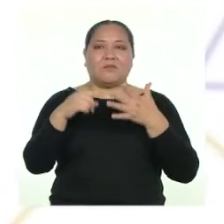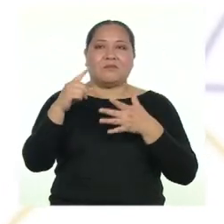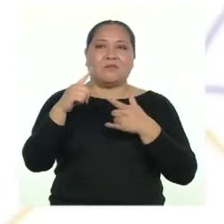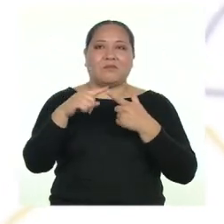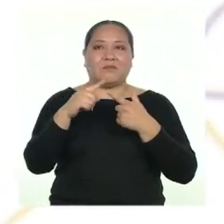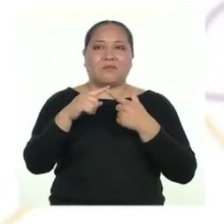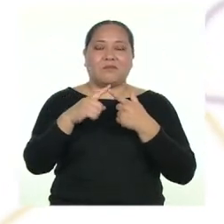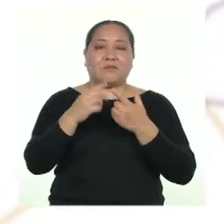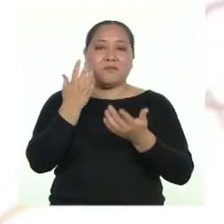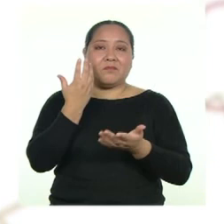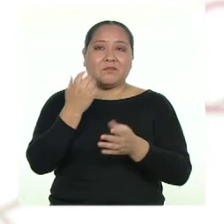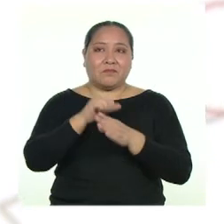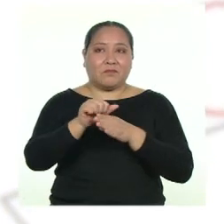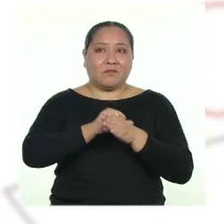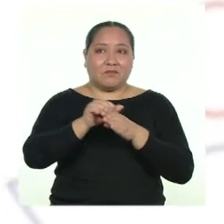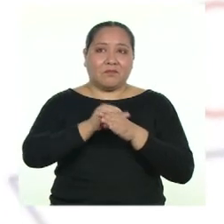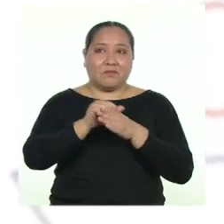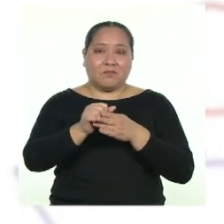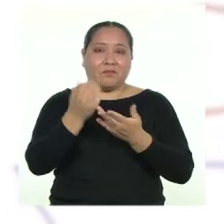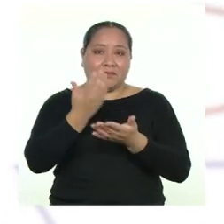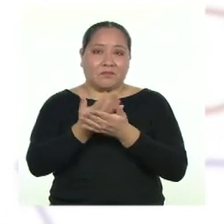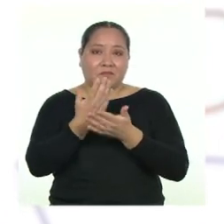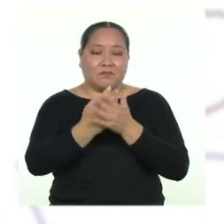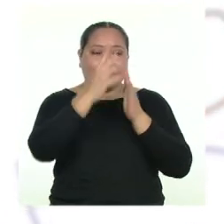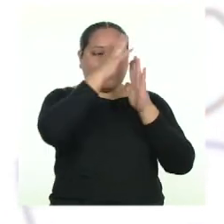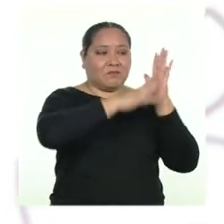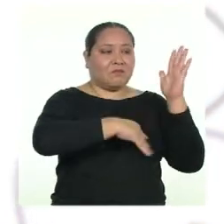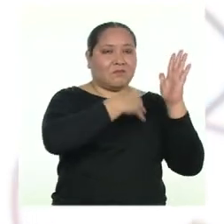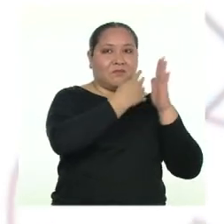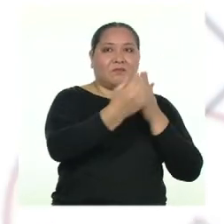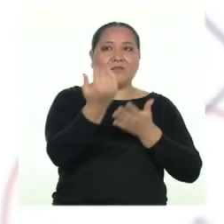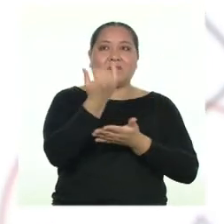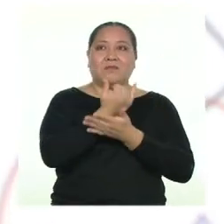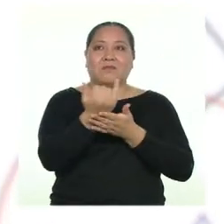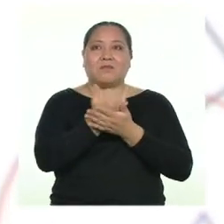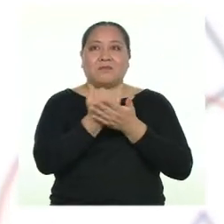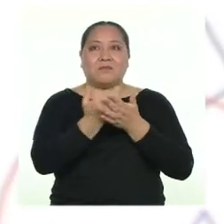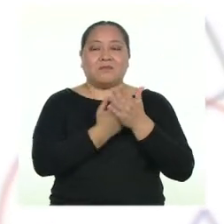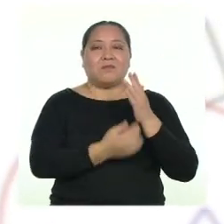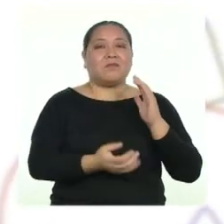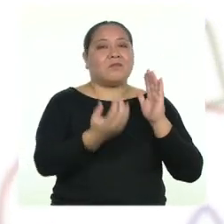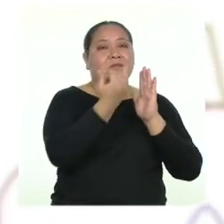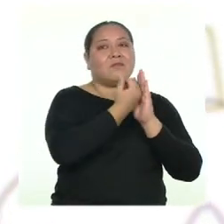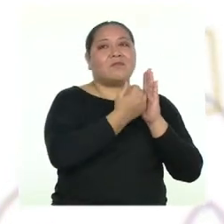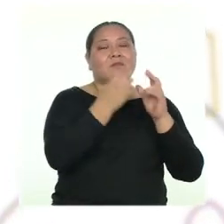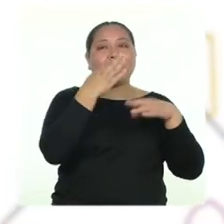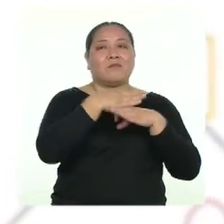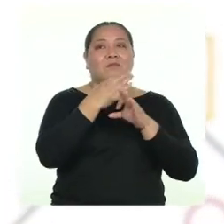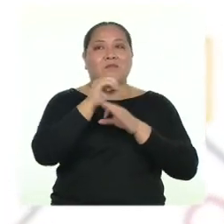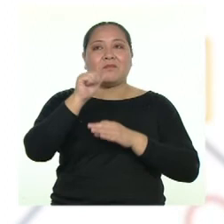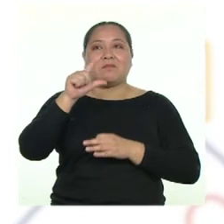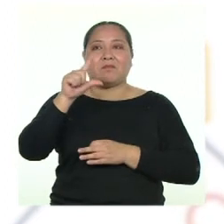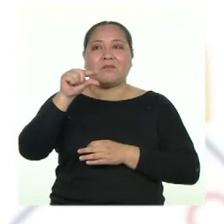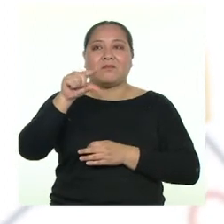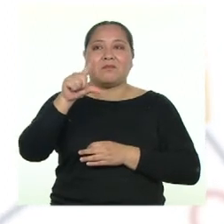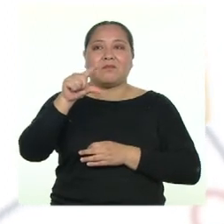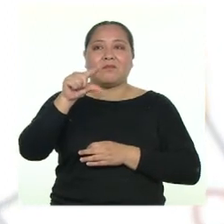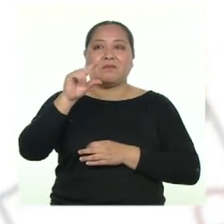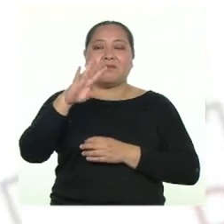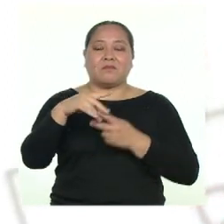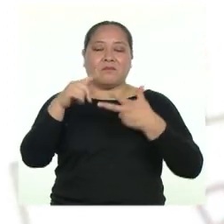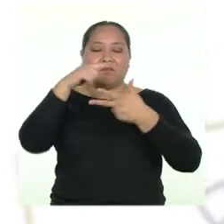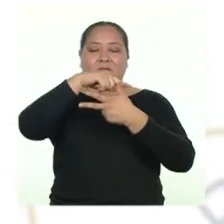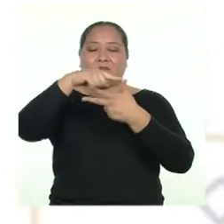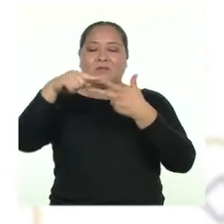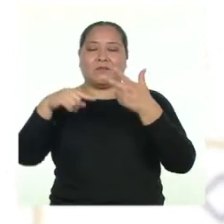el ensayo-error con tablas, el método gráfico y el método algebraico, que a su vez tenía 3